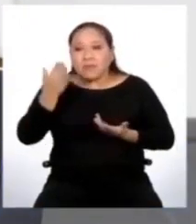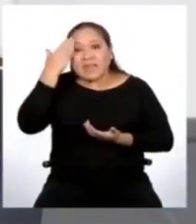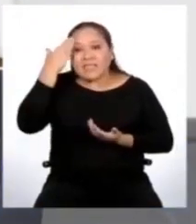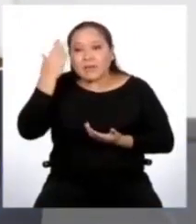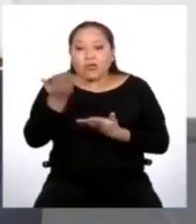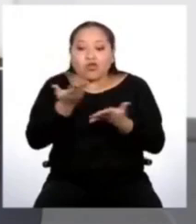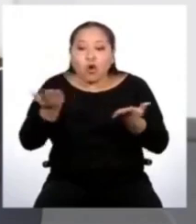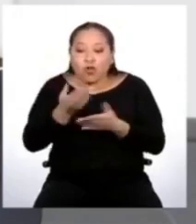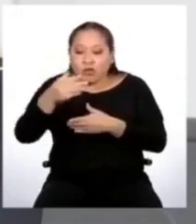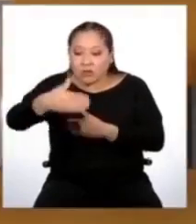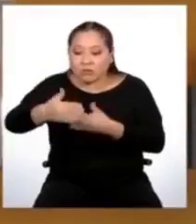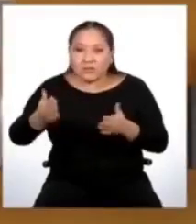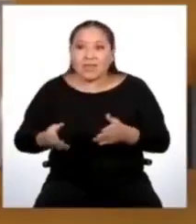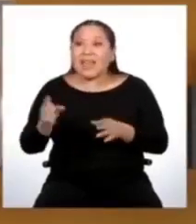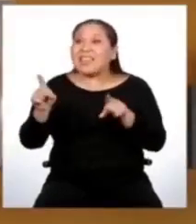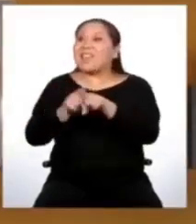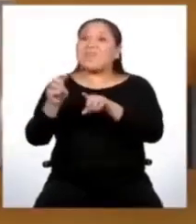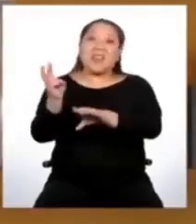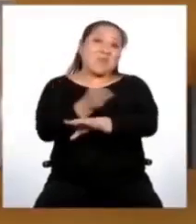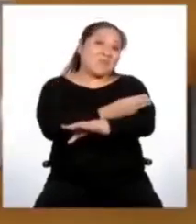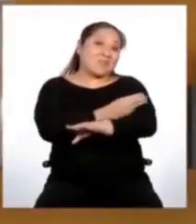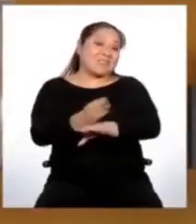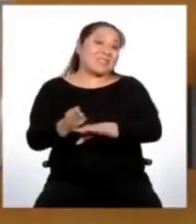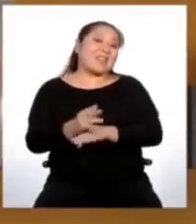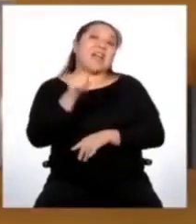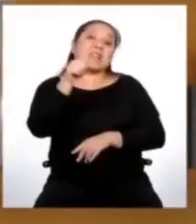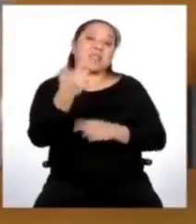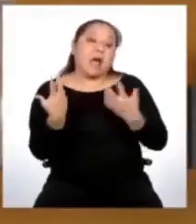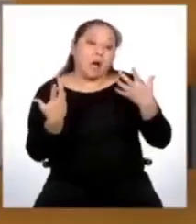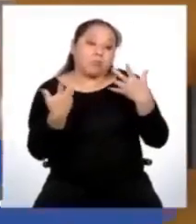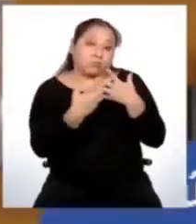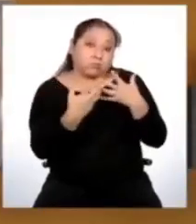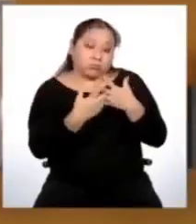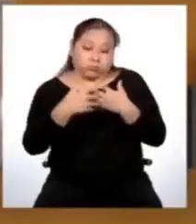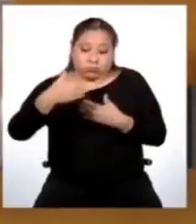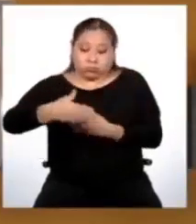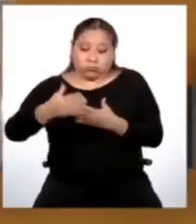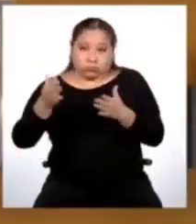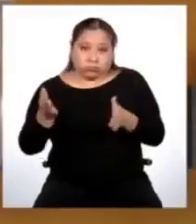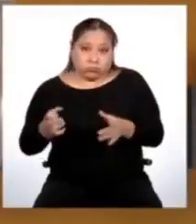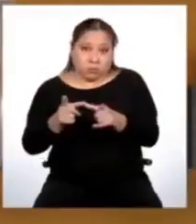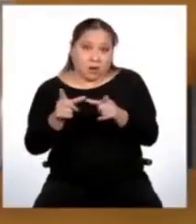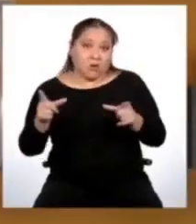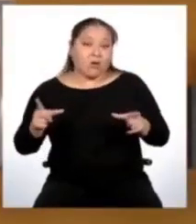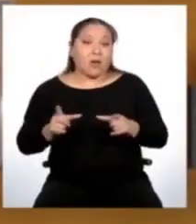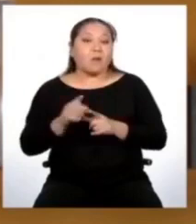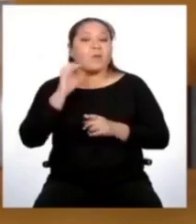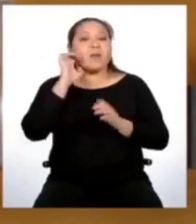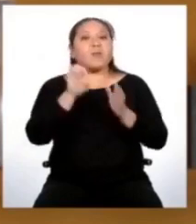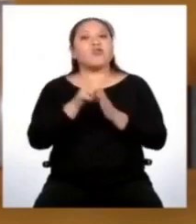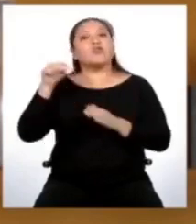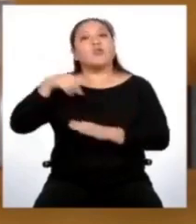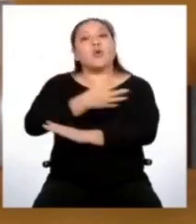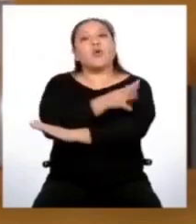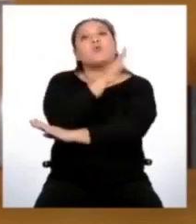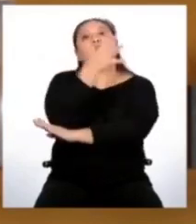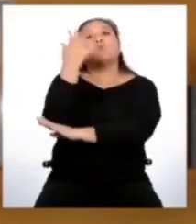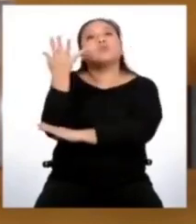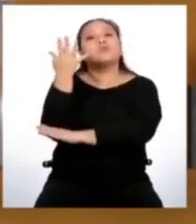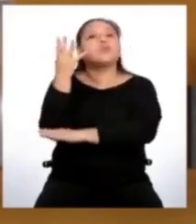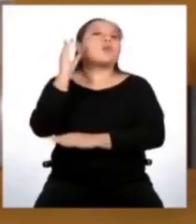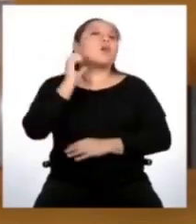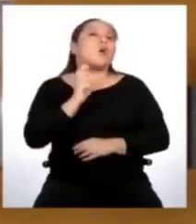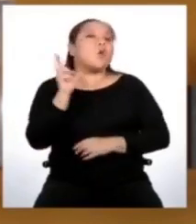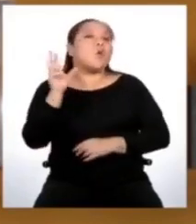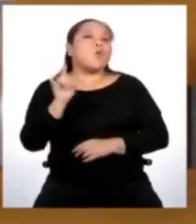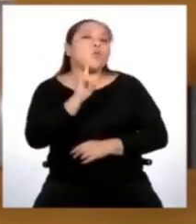historia. ¿Y la música? Que debe ser acorde a la escenografía. Es decir, si me encuentro en el campo, lo usual es